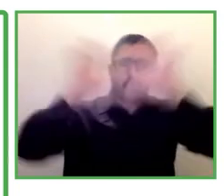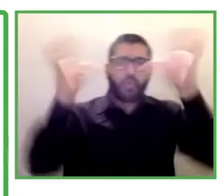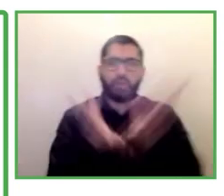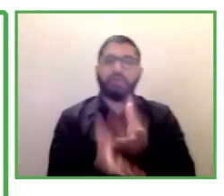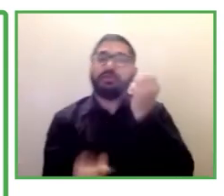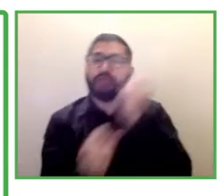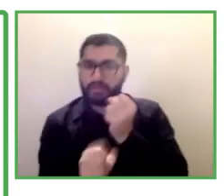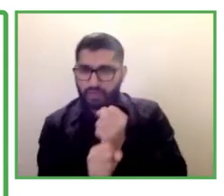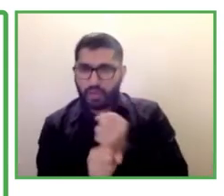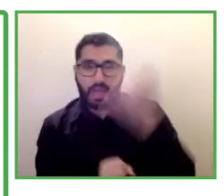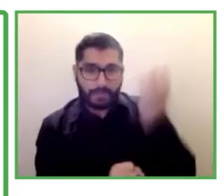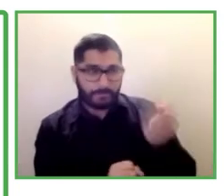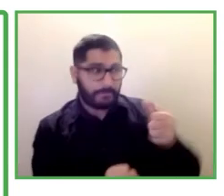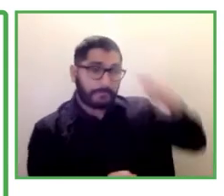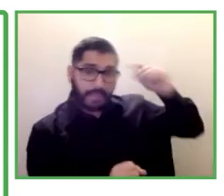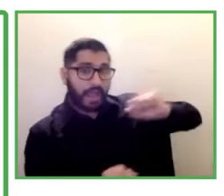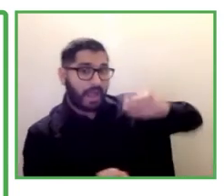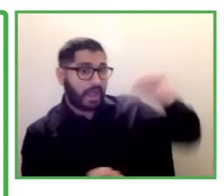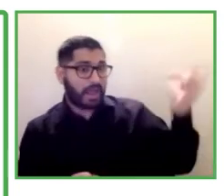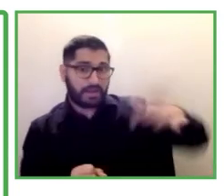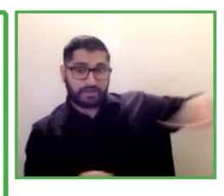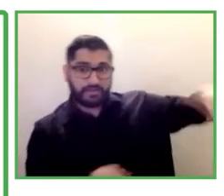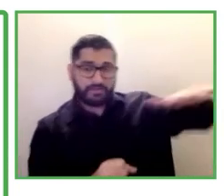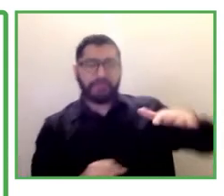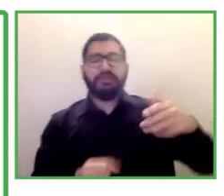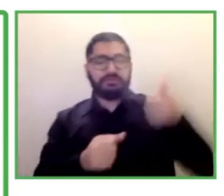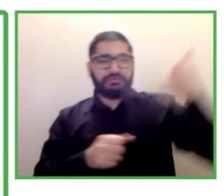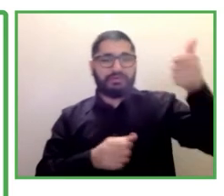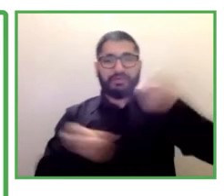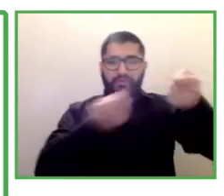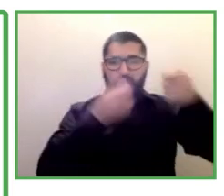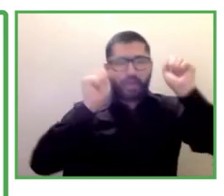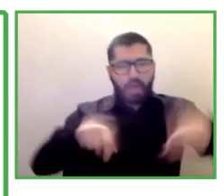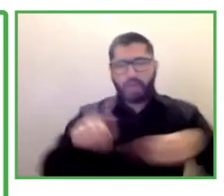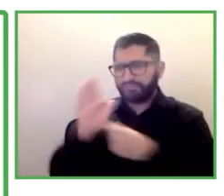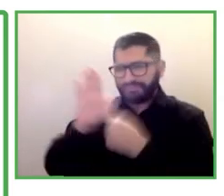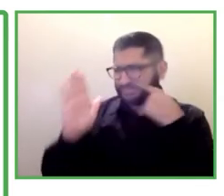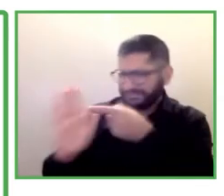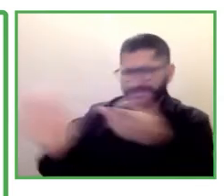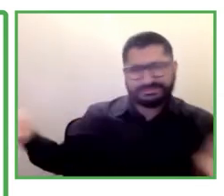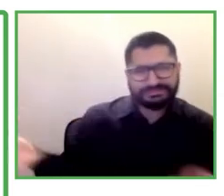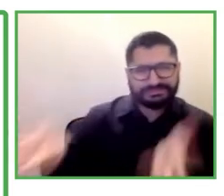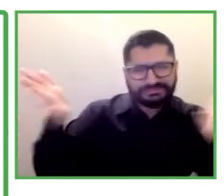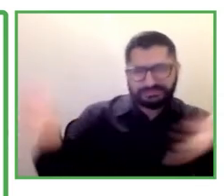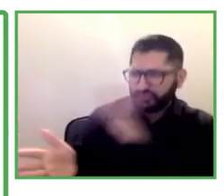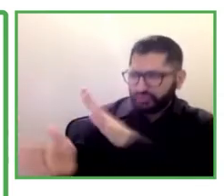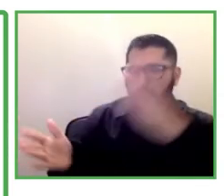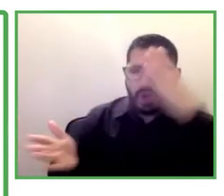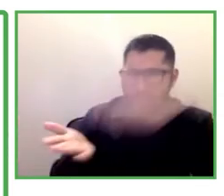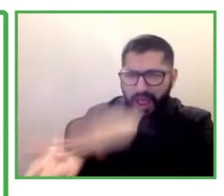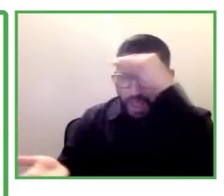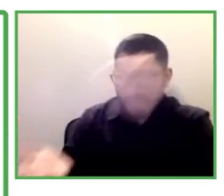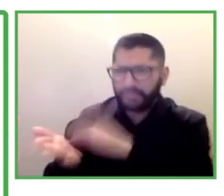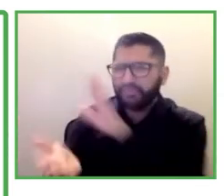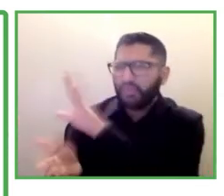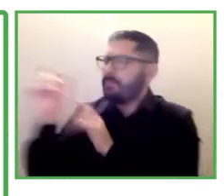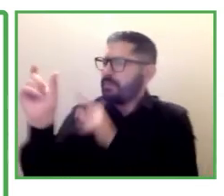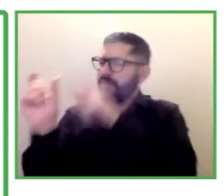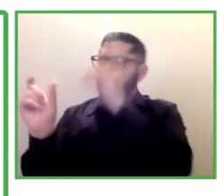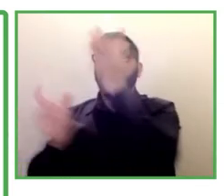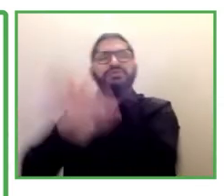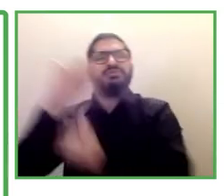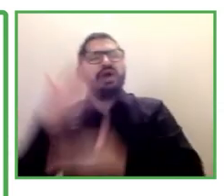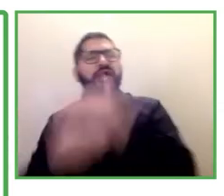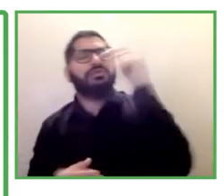de qué es lo que significa la discapacidad y cómo incluirla en los equipos. Y para ellos también Australian